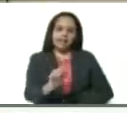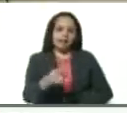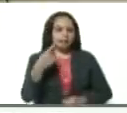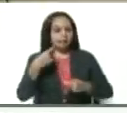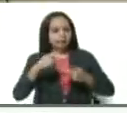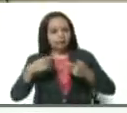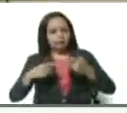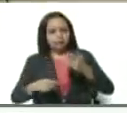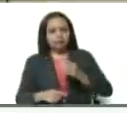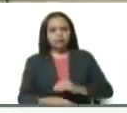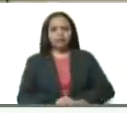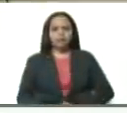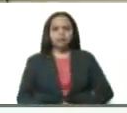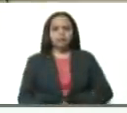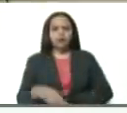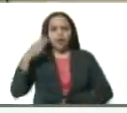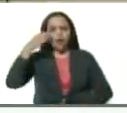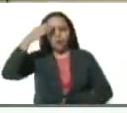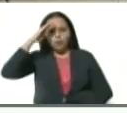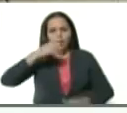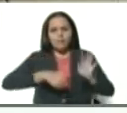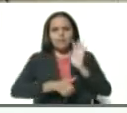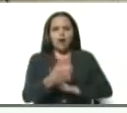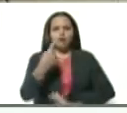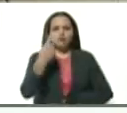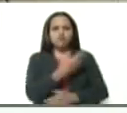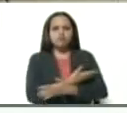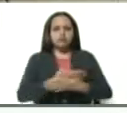21.069. En Cuba, más de